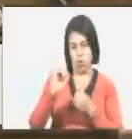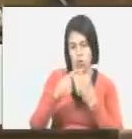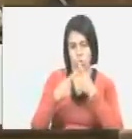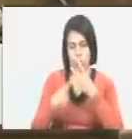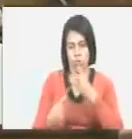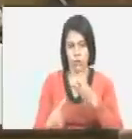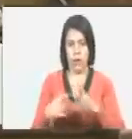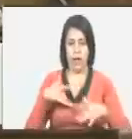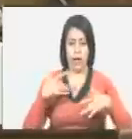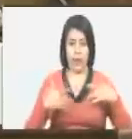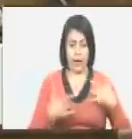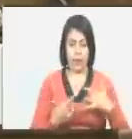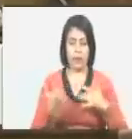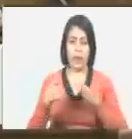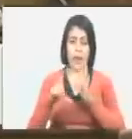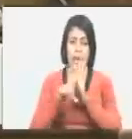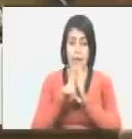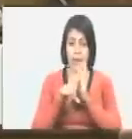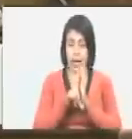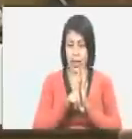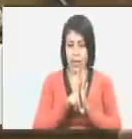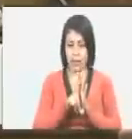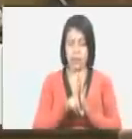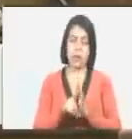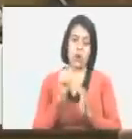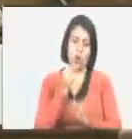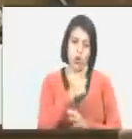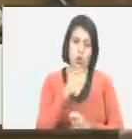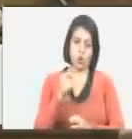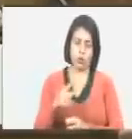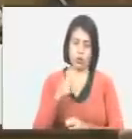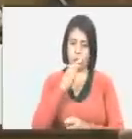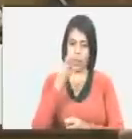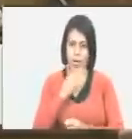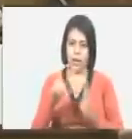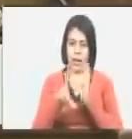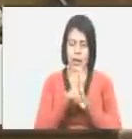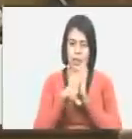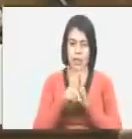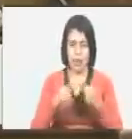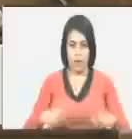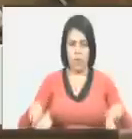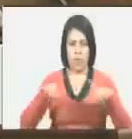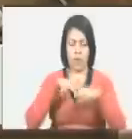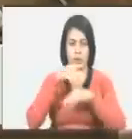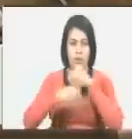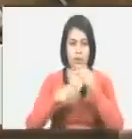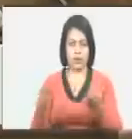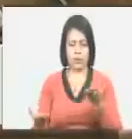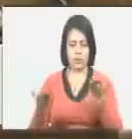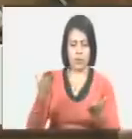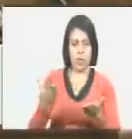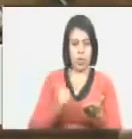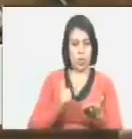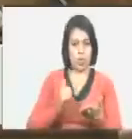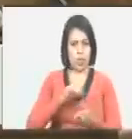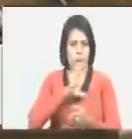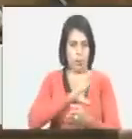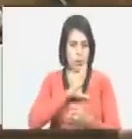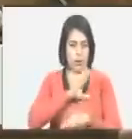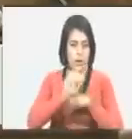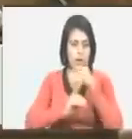con actividades ilícitas. 11. De origen lícito, cuyo valor sea equivalente a cualquiera de los